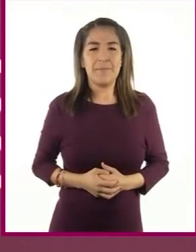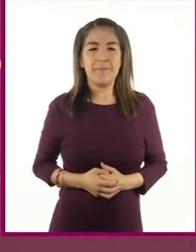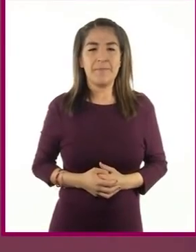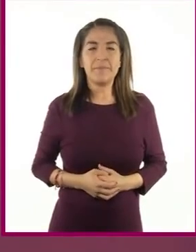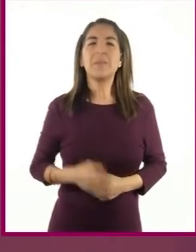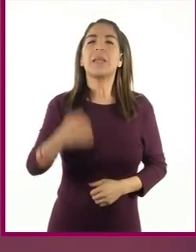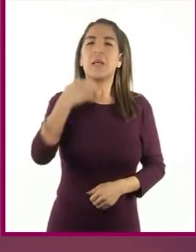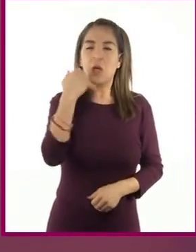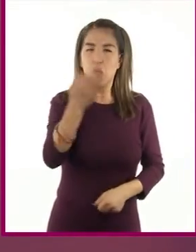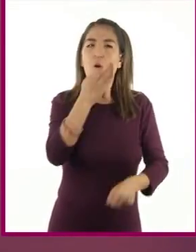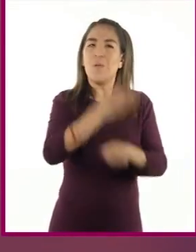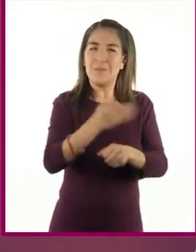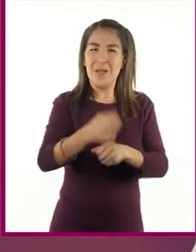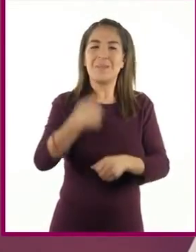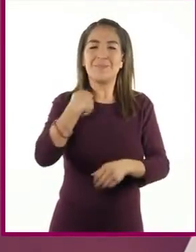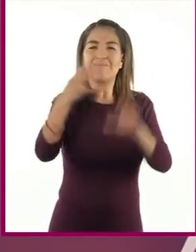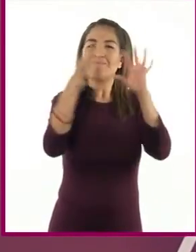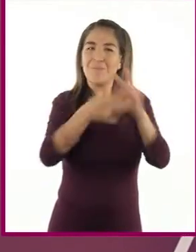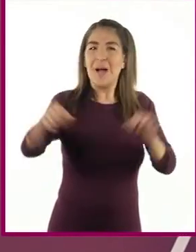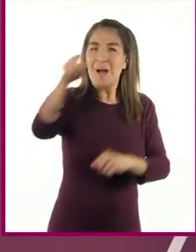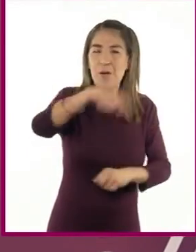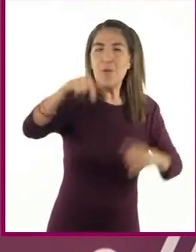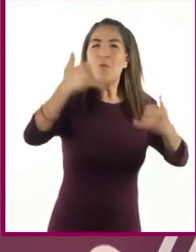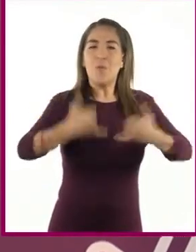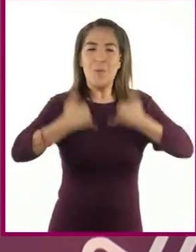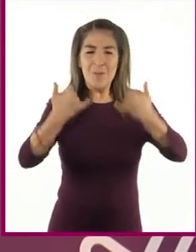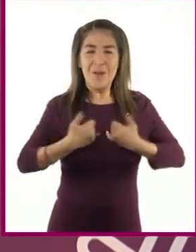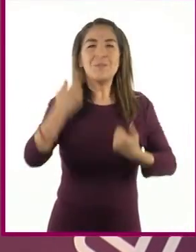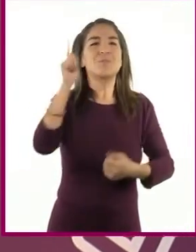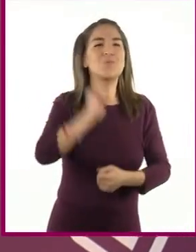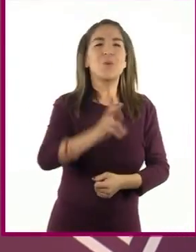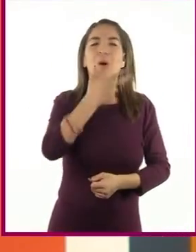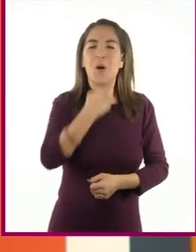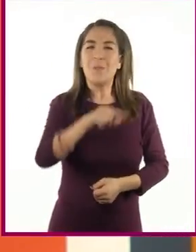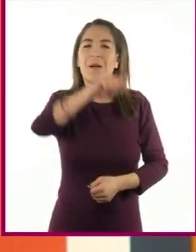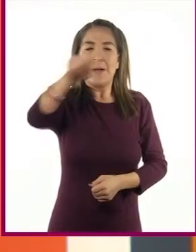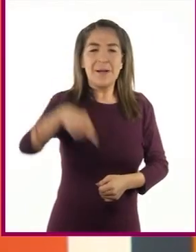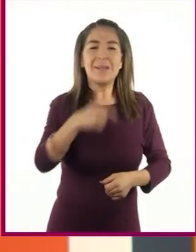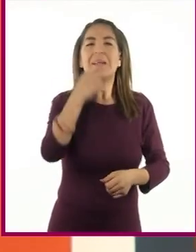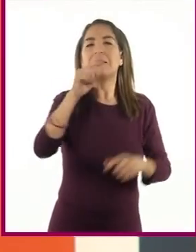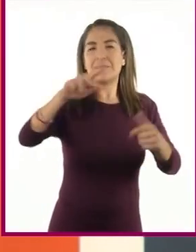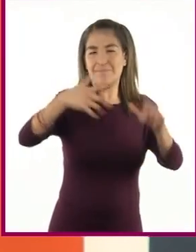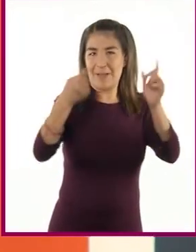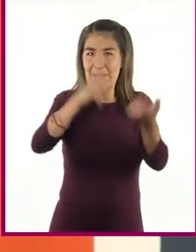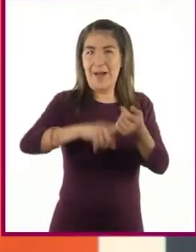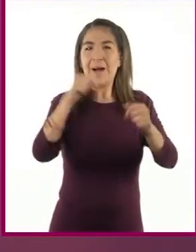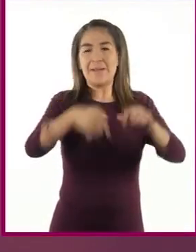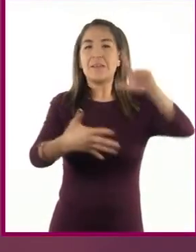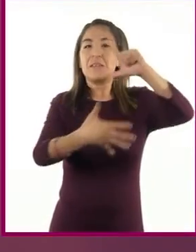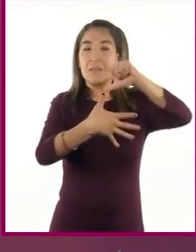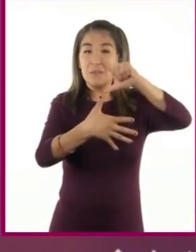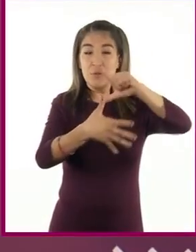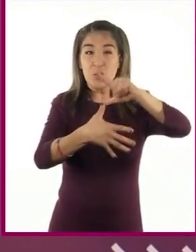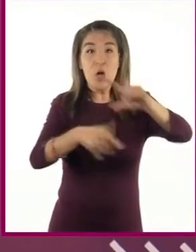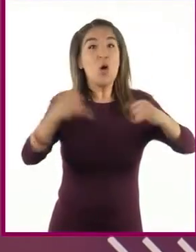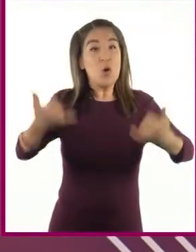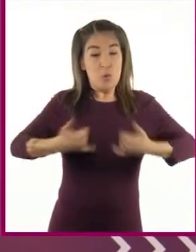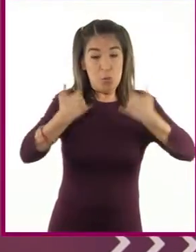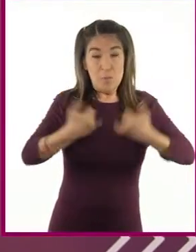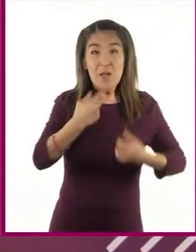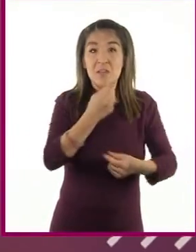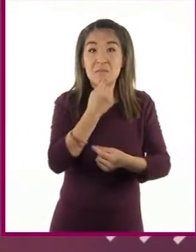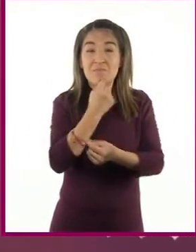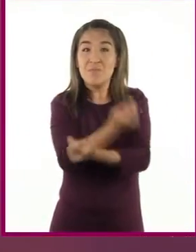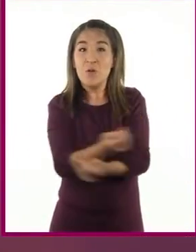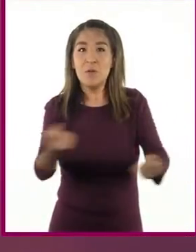Me gustaría dirigirme a ellas y ellos de forma específica. En América Latina, la gente joven es la